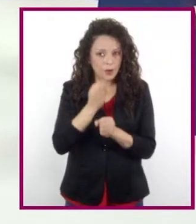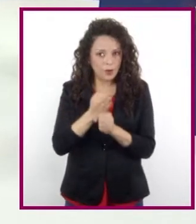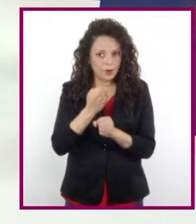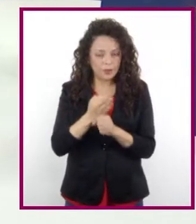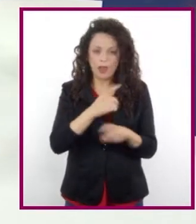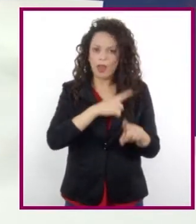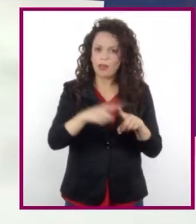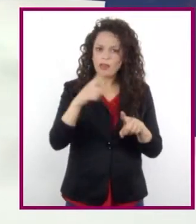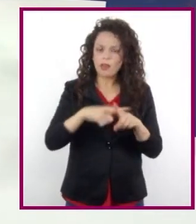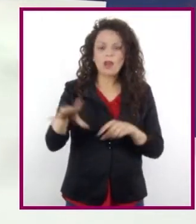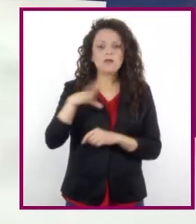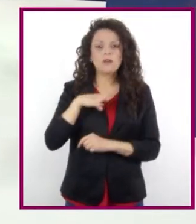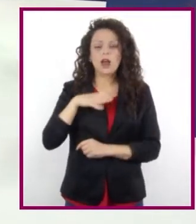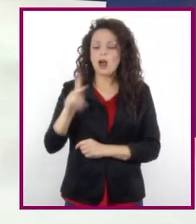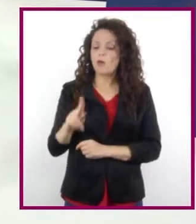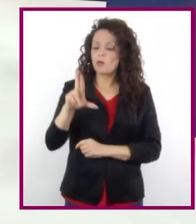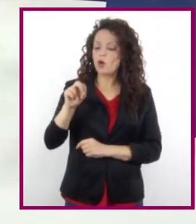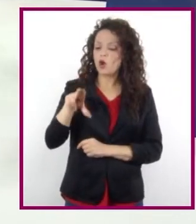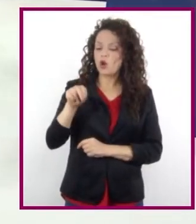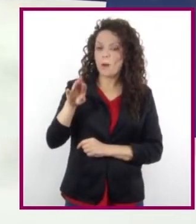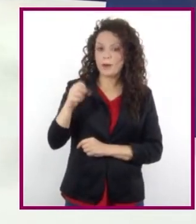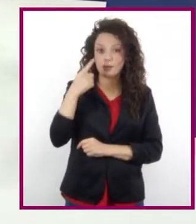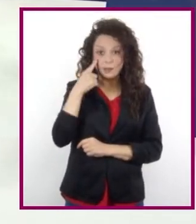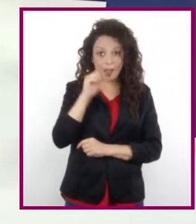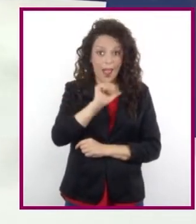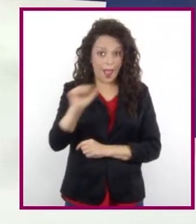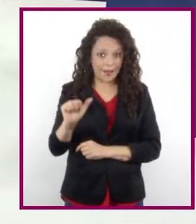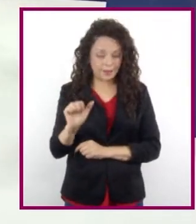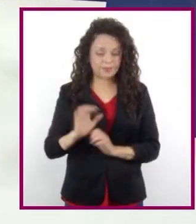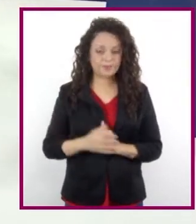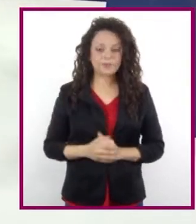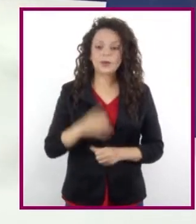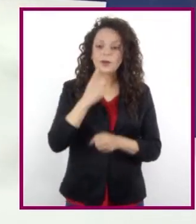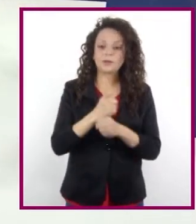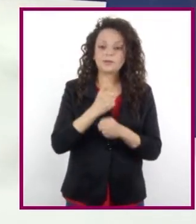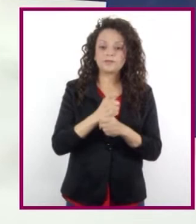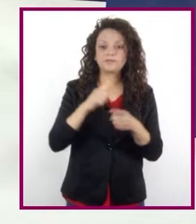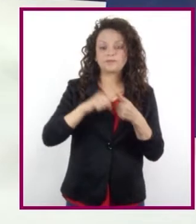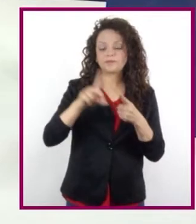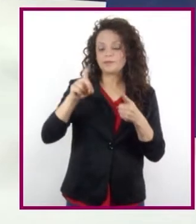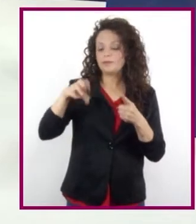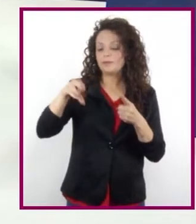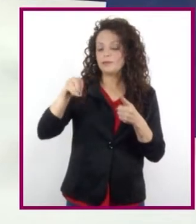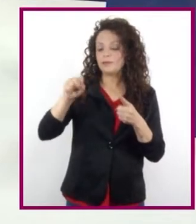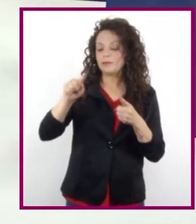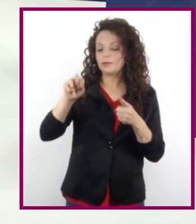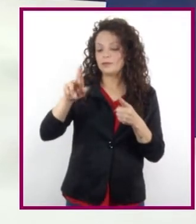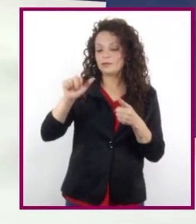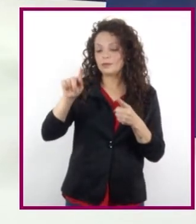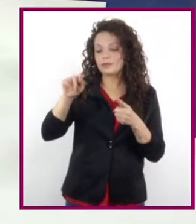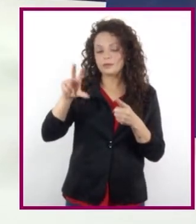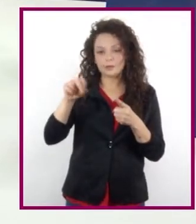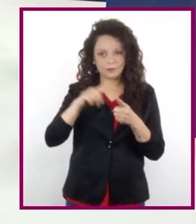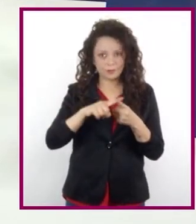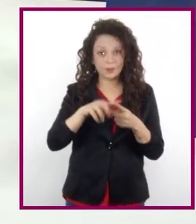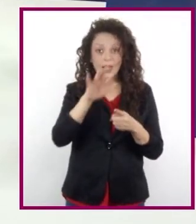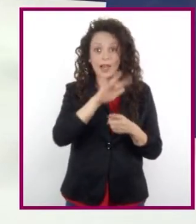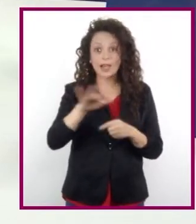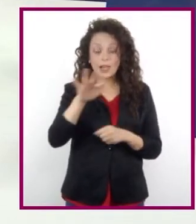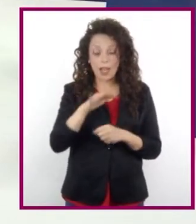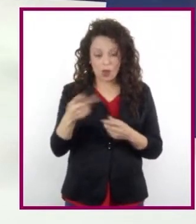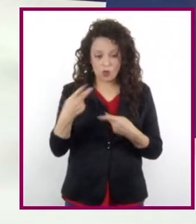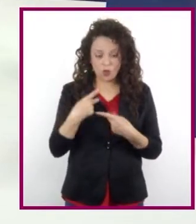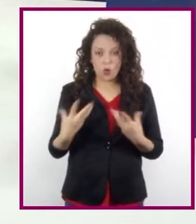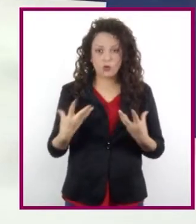distintos pronombres que existen. Primero, hablaremos de los pronombres demostrativos, Lean conmigo una clasificación